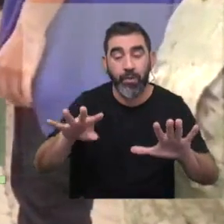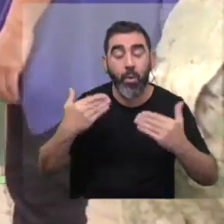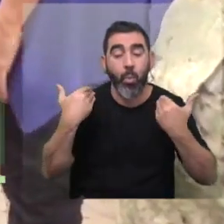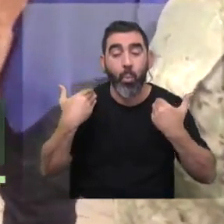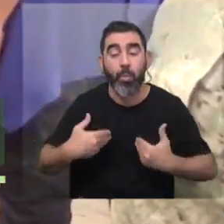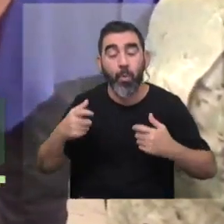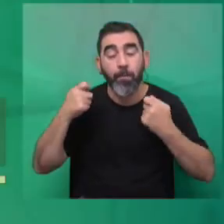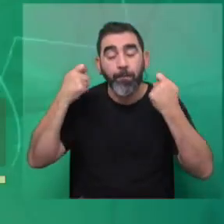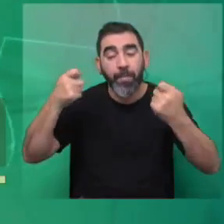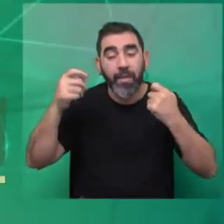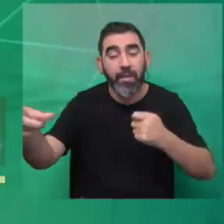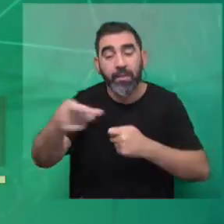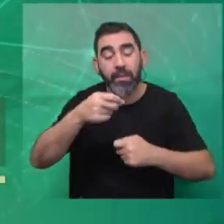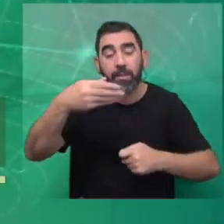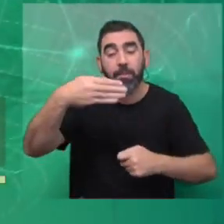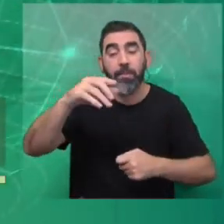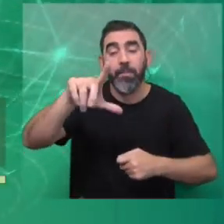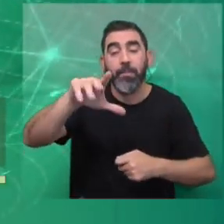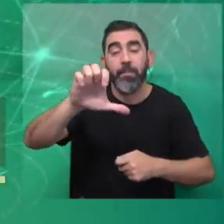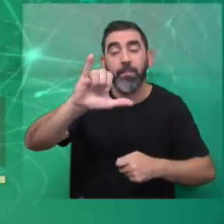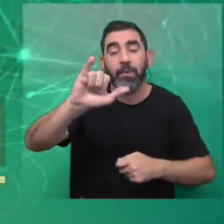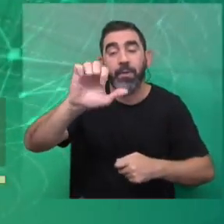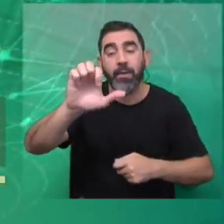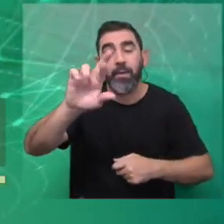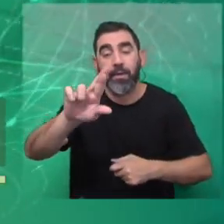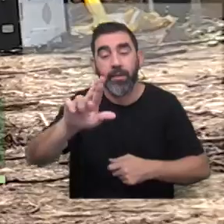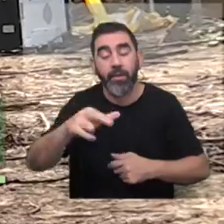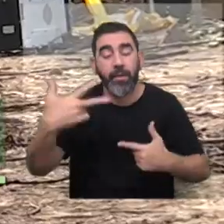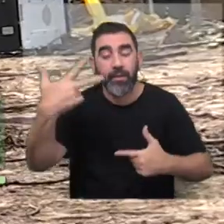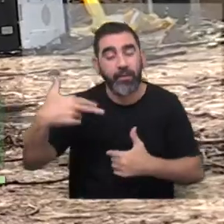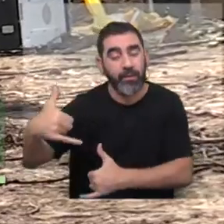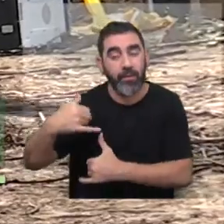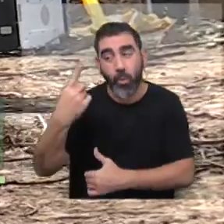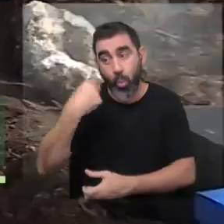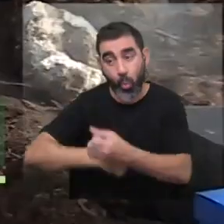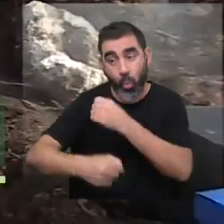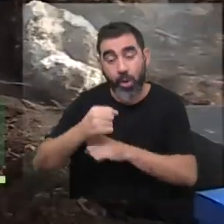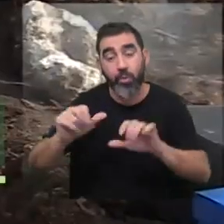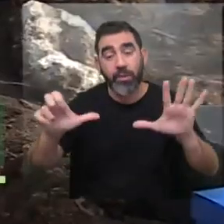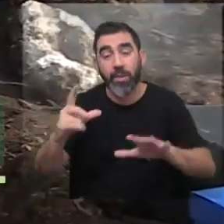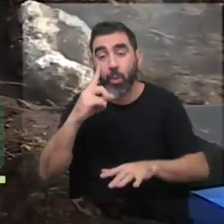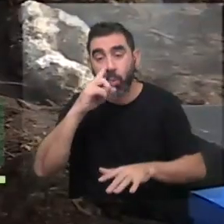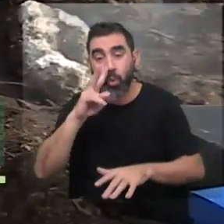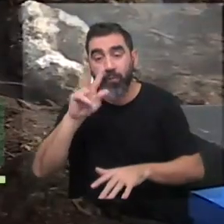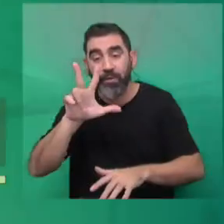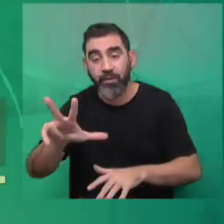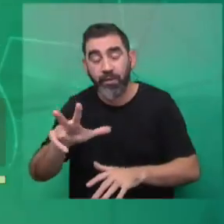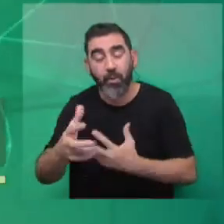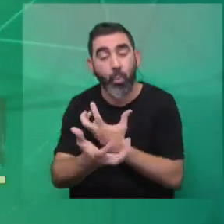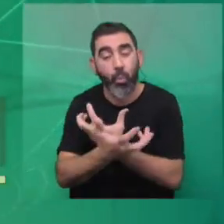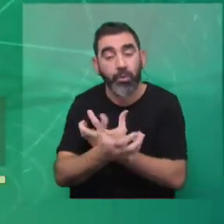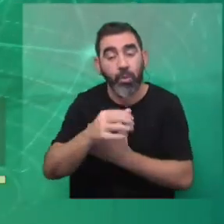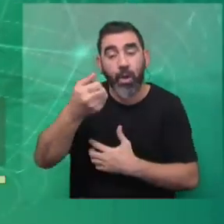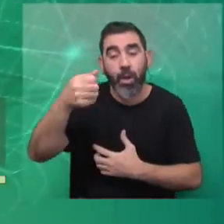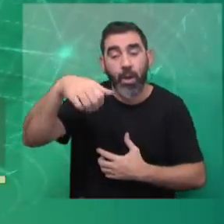cuerpo del militante comunista Eduardo bleer en el batallón 13 hace poco más de un año el 6 de junio de 2023 se encontraron los restos de